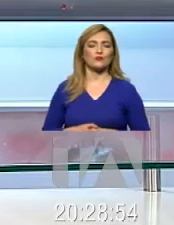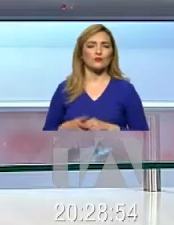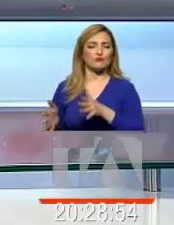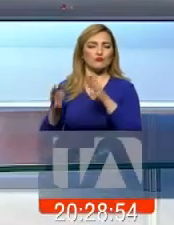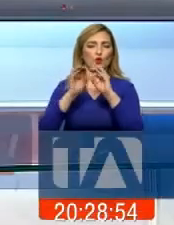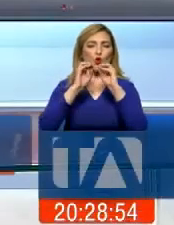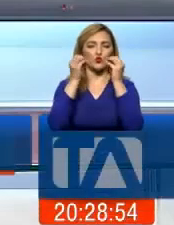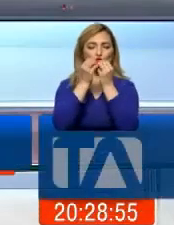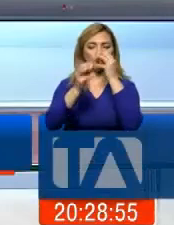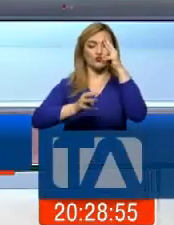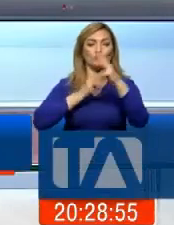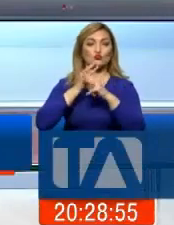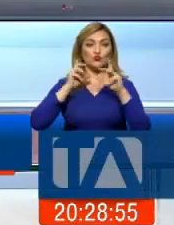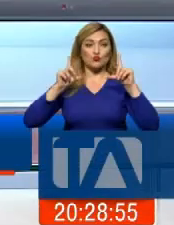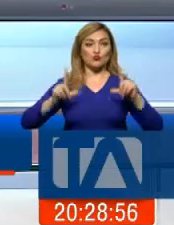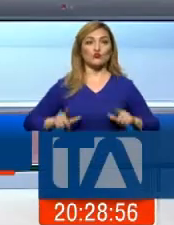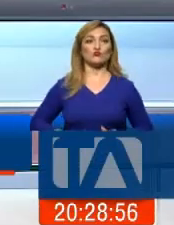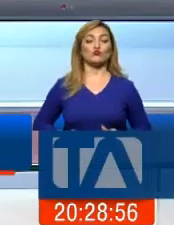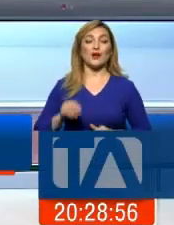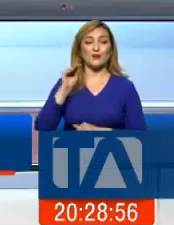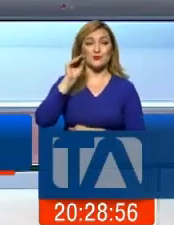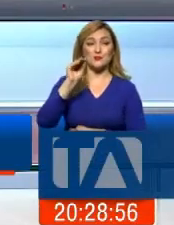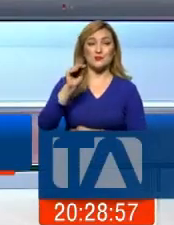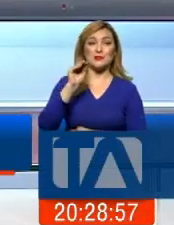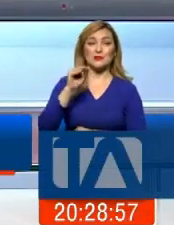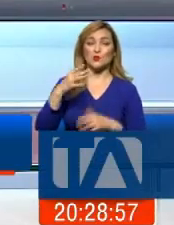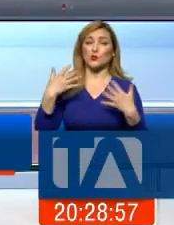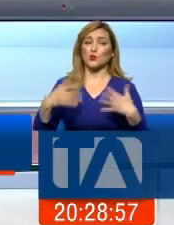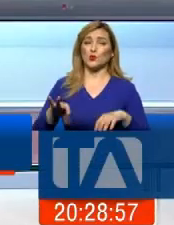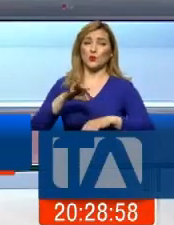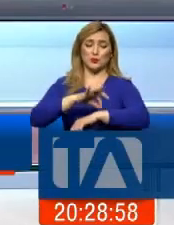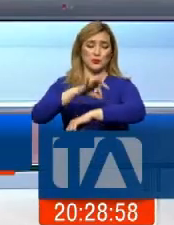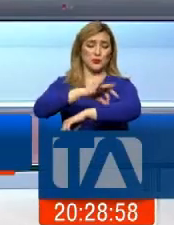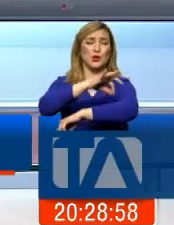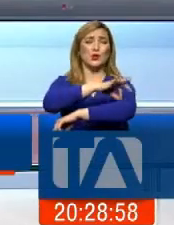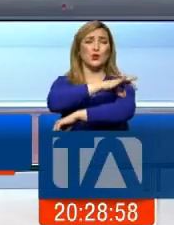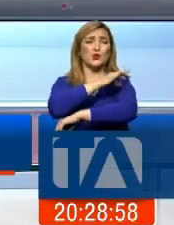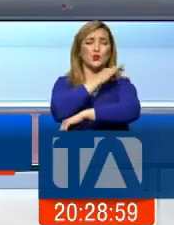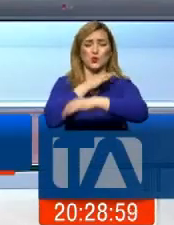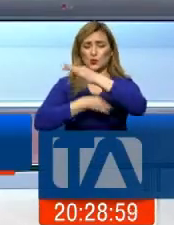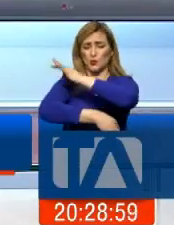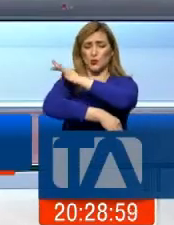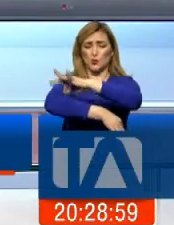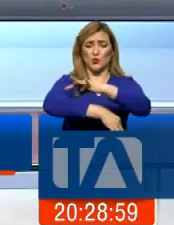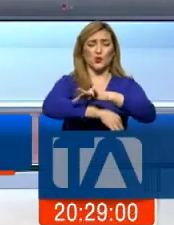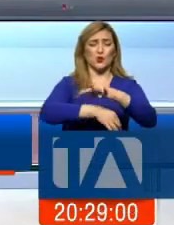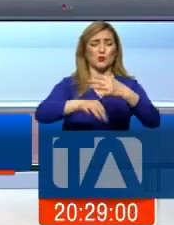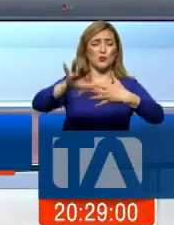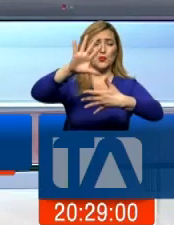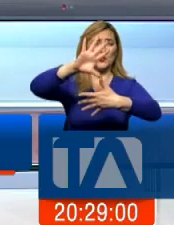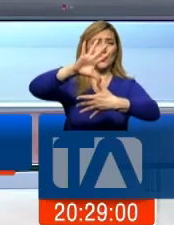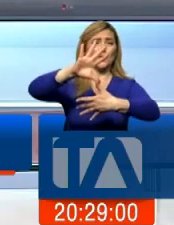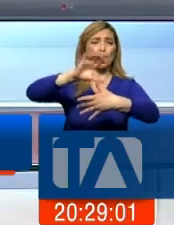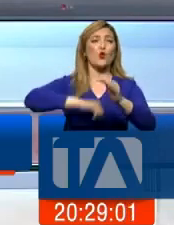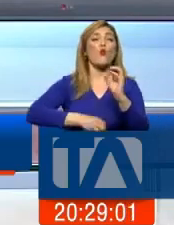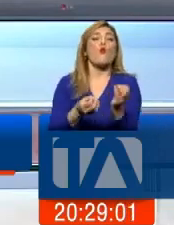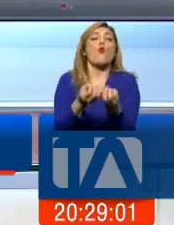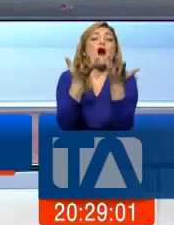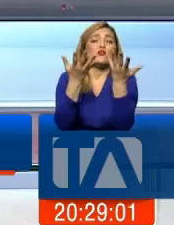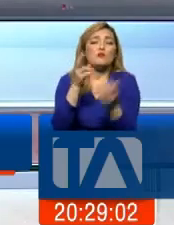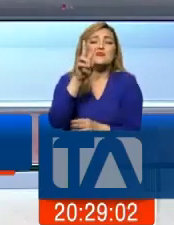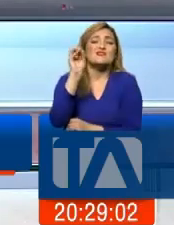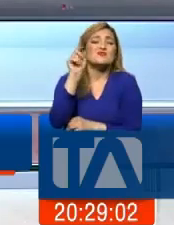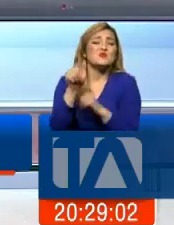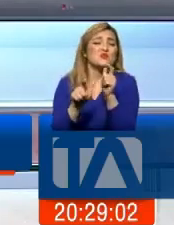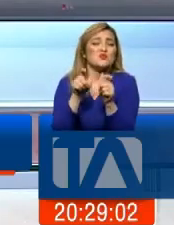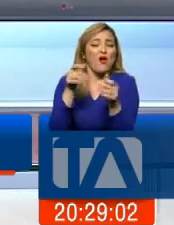La Organización Mundial de la Salud alerta sobre un rebrote de sarampión en el continente americano con más de 20.000 casos